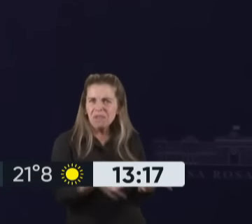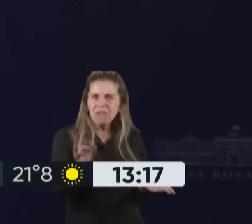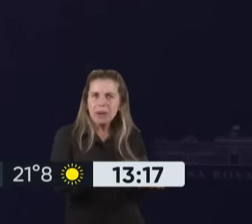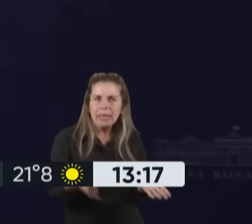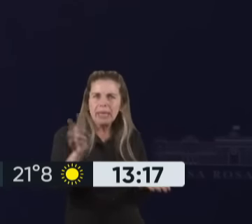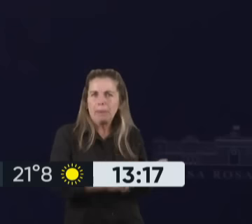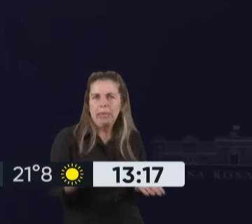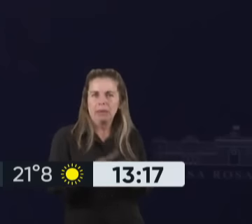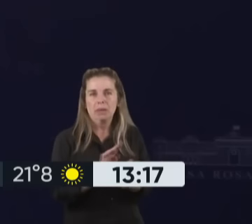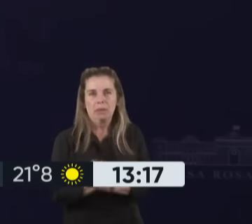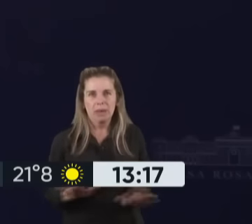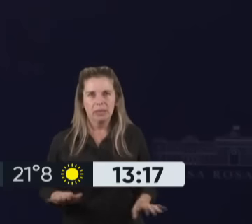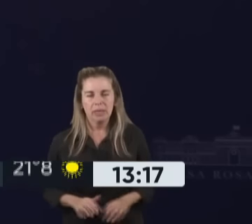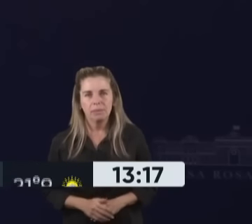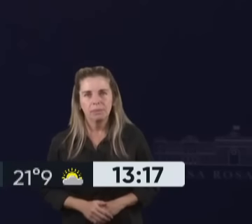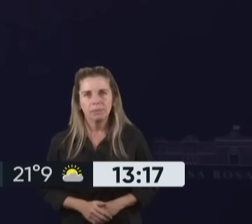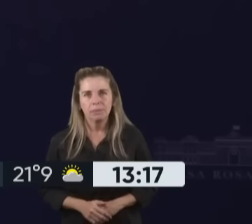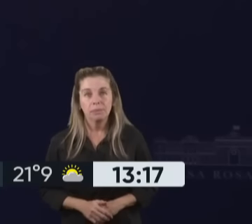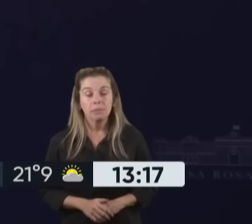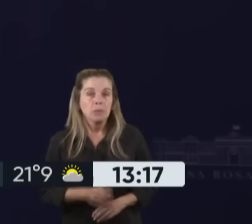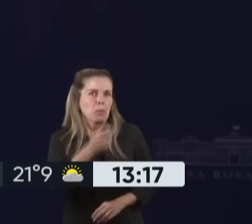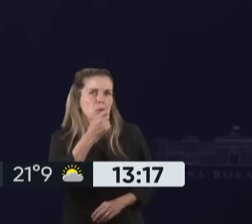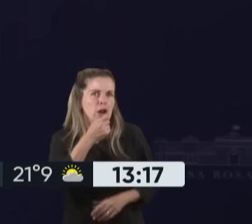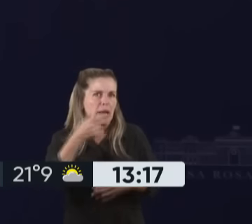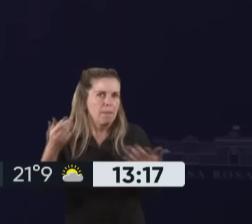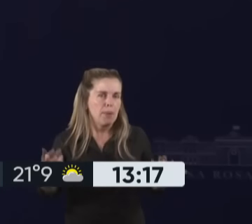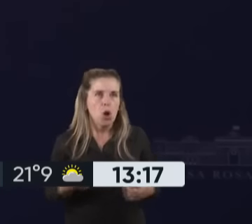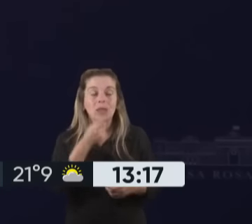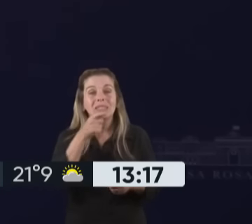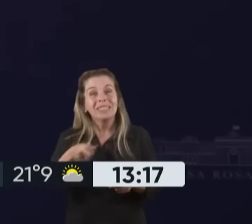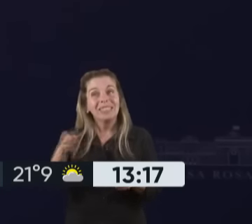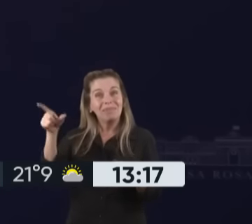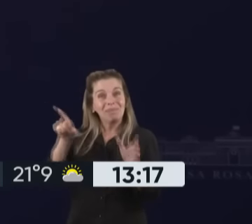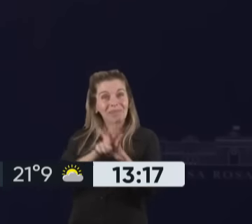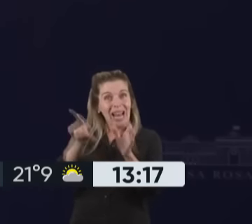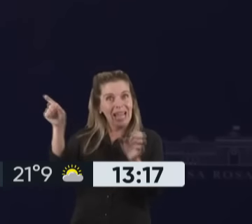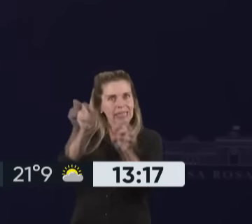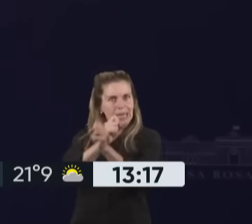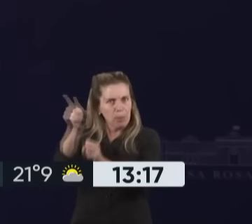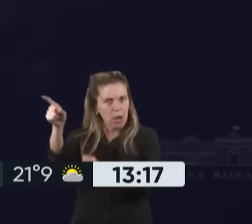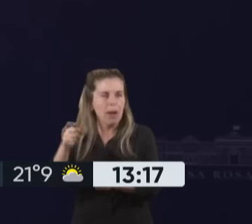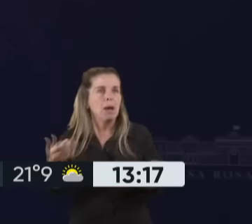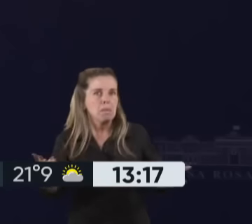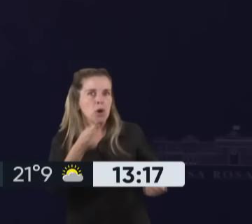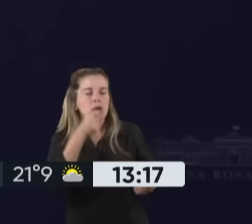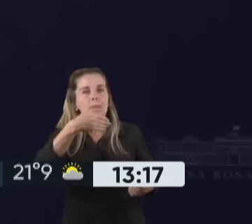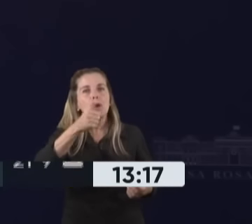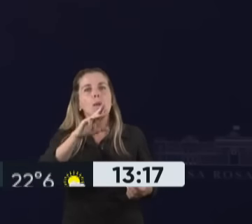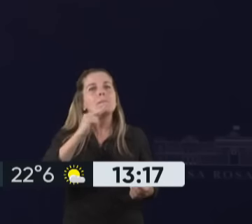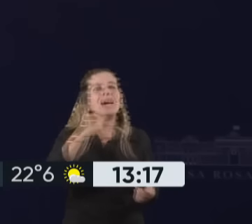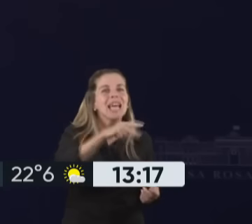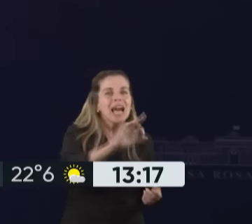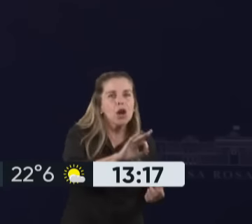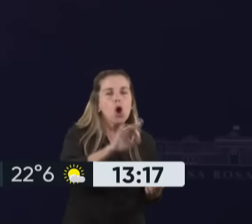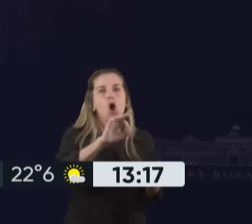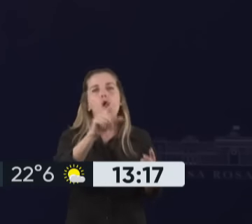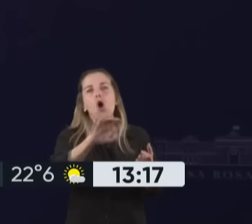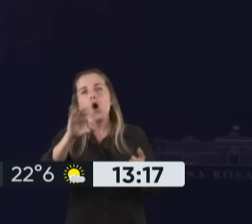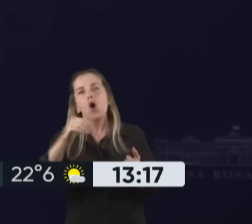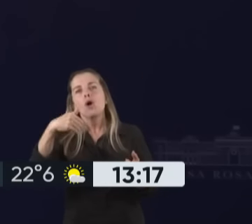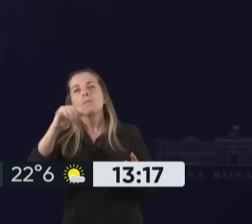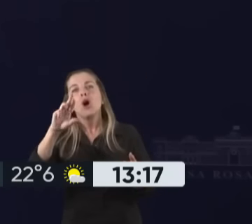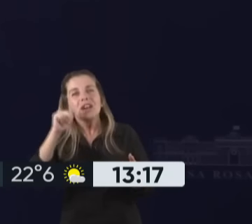otra vez. A modo de ejemplo, si se aplica la reforma del Código Penal, crímenes como el de Mariano Barbieri o el de Morena